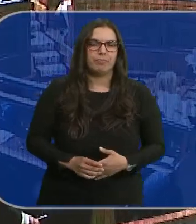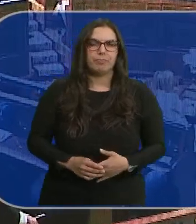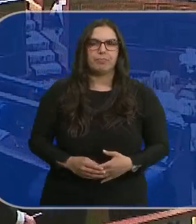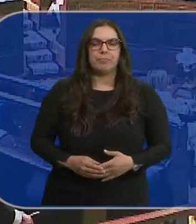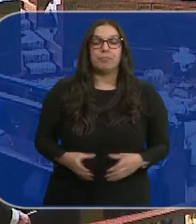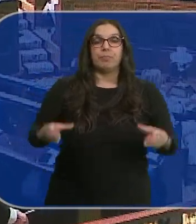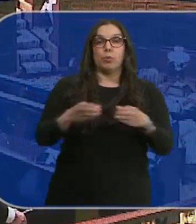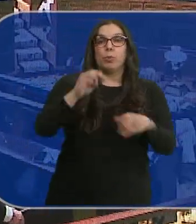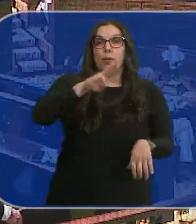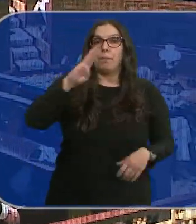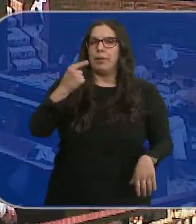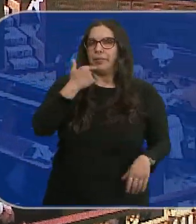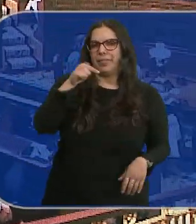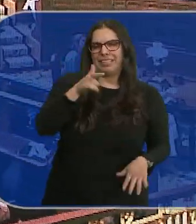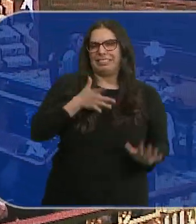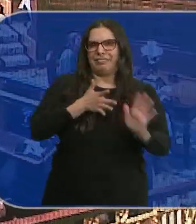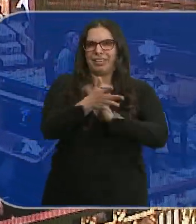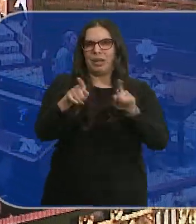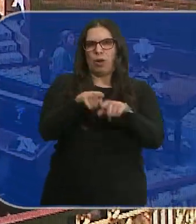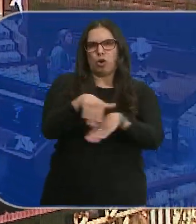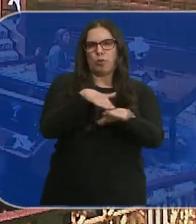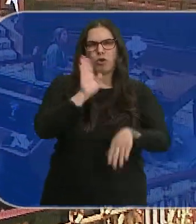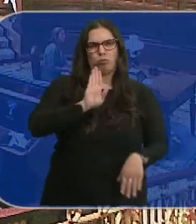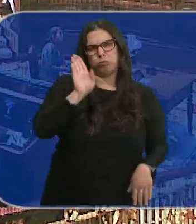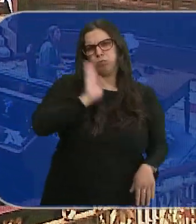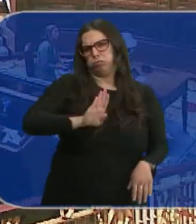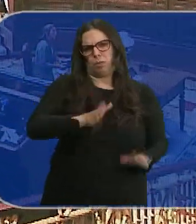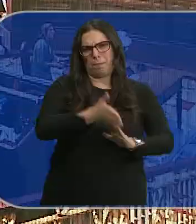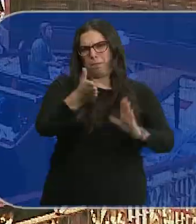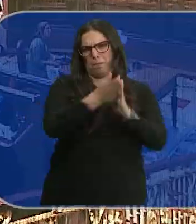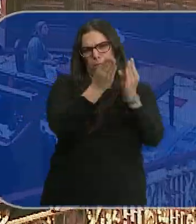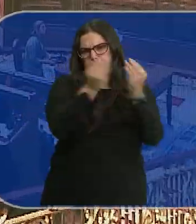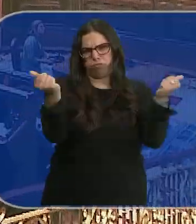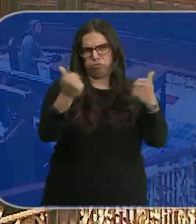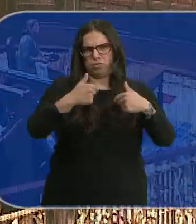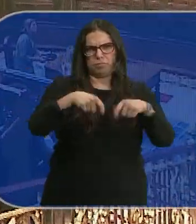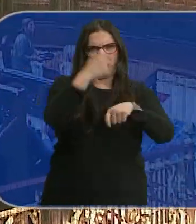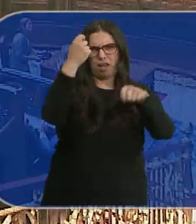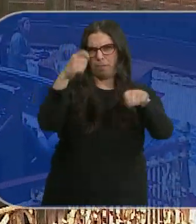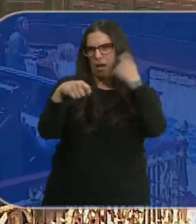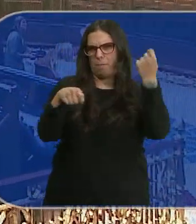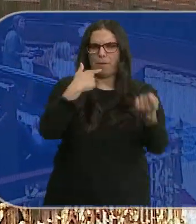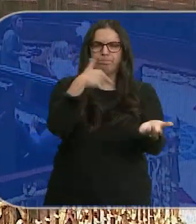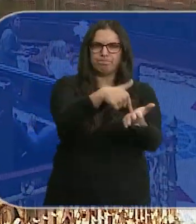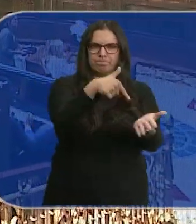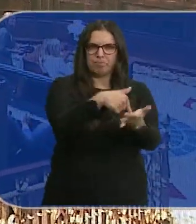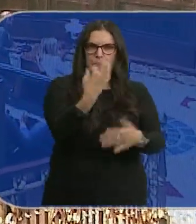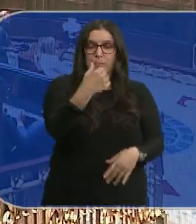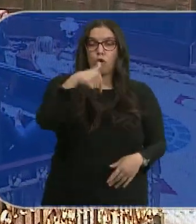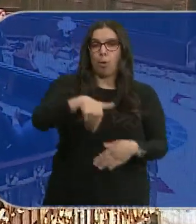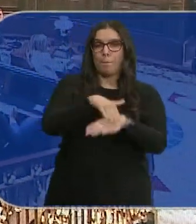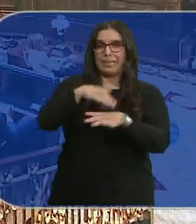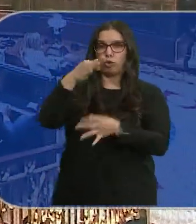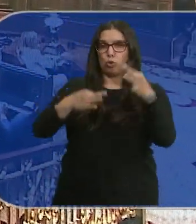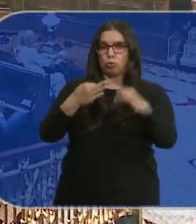El Partido Popular asegura que estamos ante un gobierno corrupto y en descomposición y le exige explicaciones. No las ha dado el ministro de Justicia